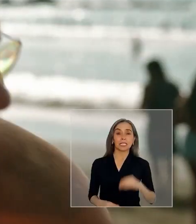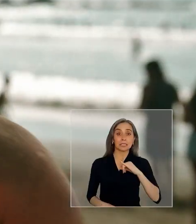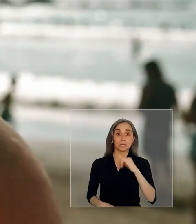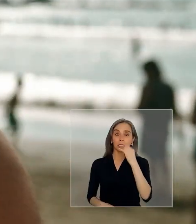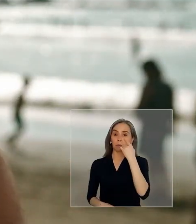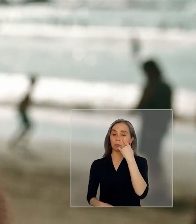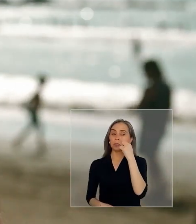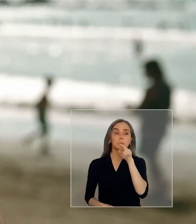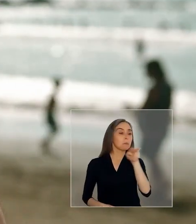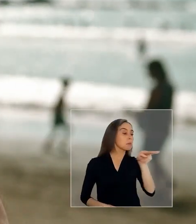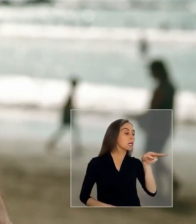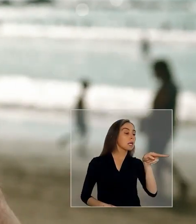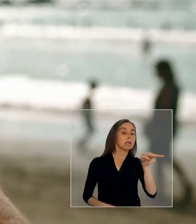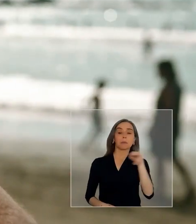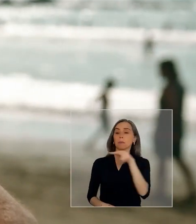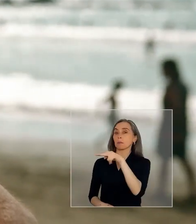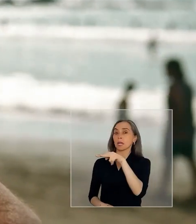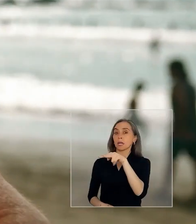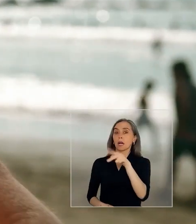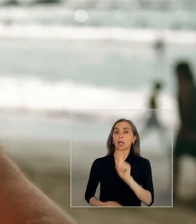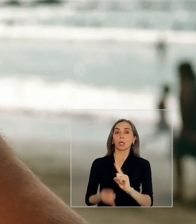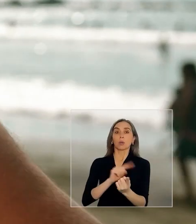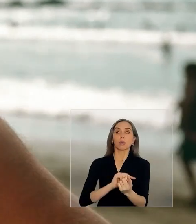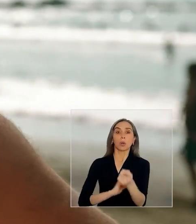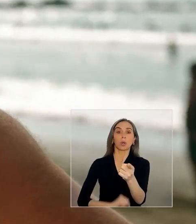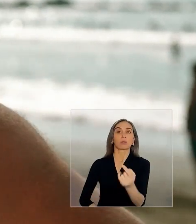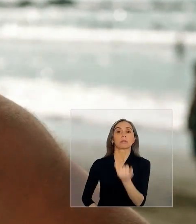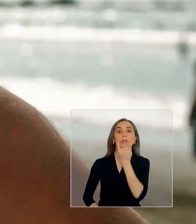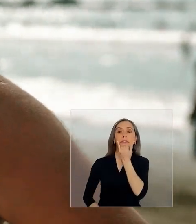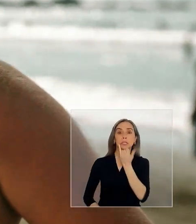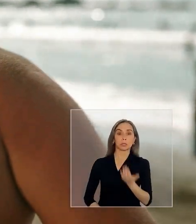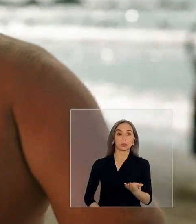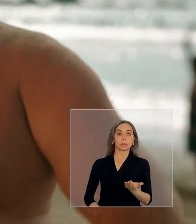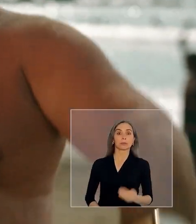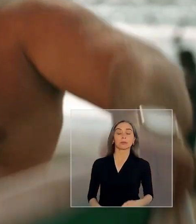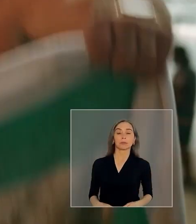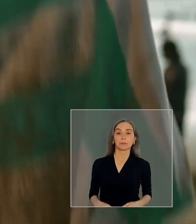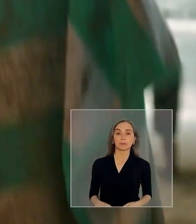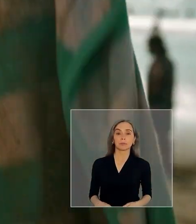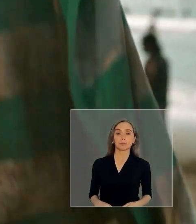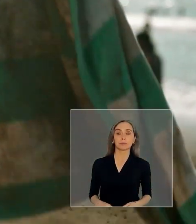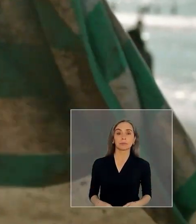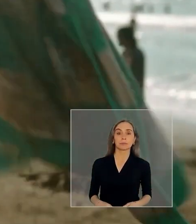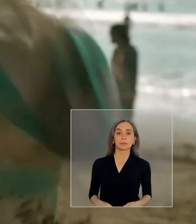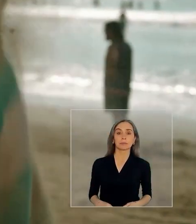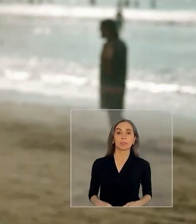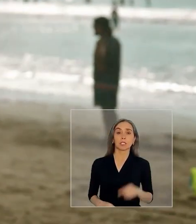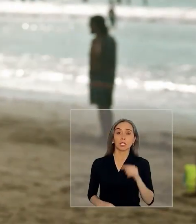Mira siempre a ambos lados para que no cometas una imprudencia.